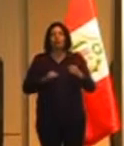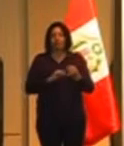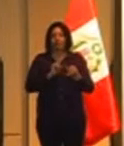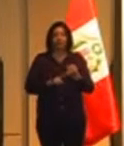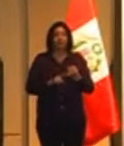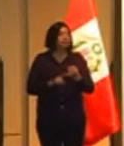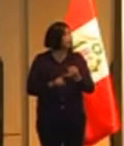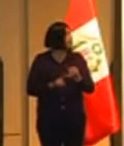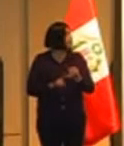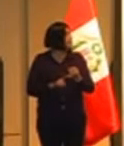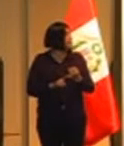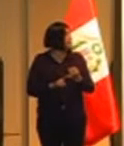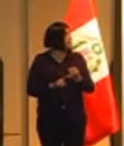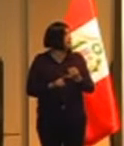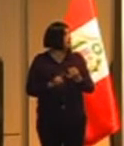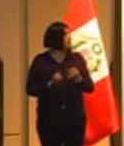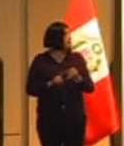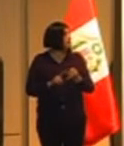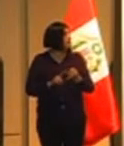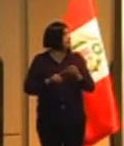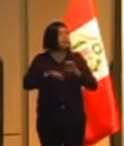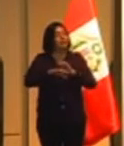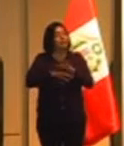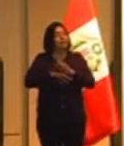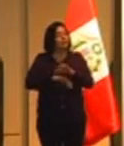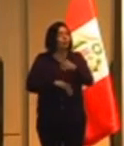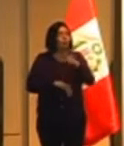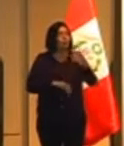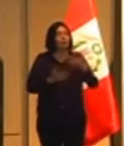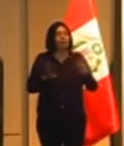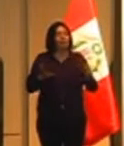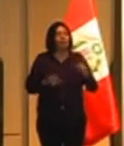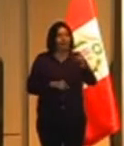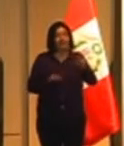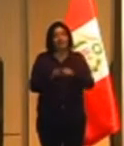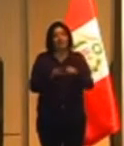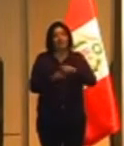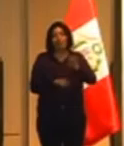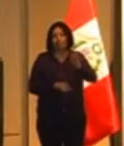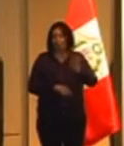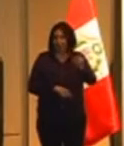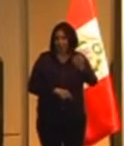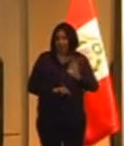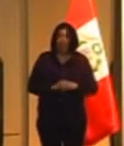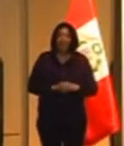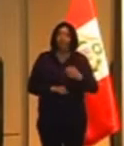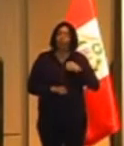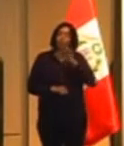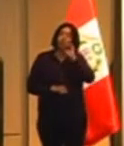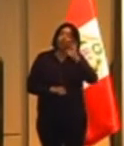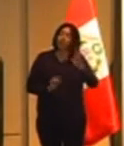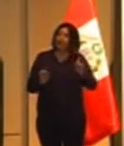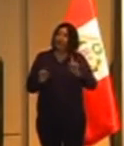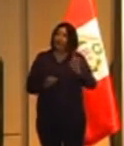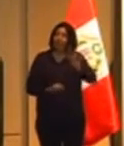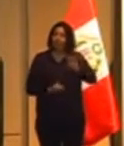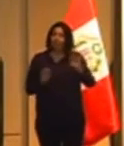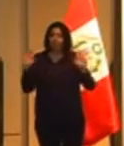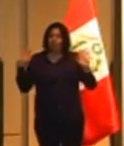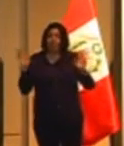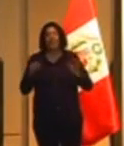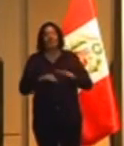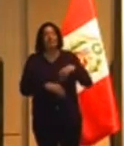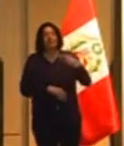y me recomendó algunas otras cosas más que ella también utiliza. No puedo decir qué cosa es lo que ella utiliza porque